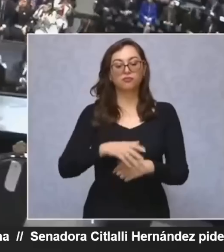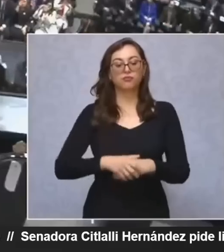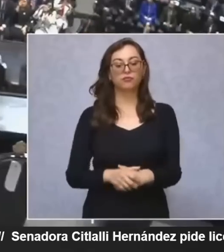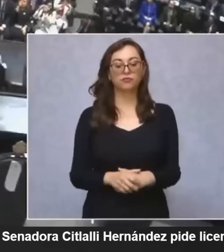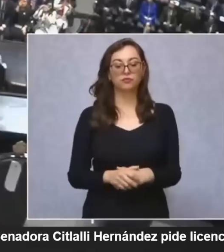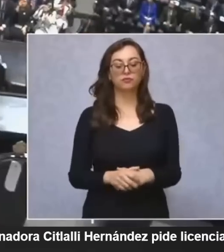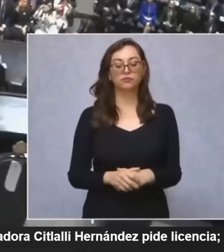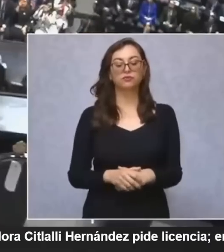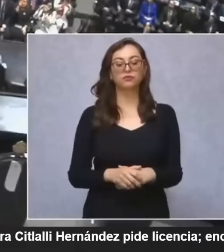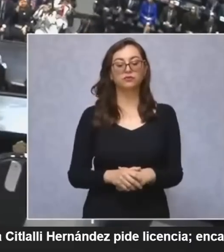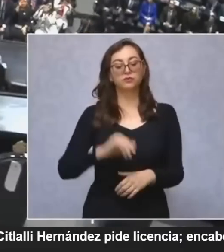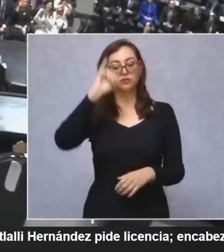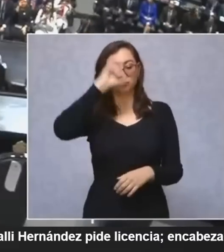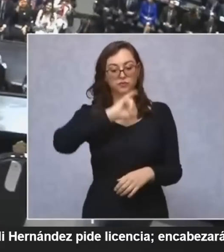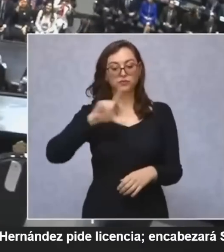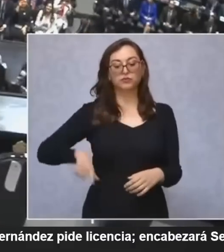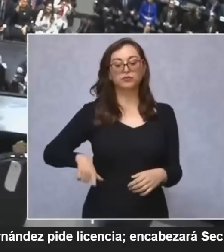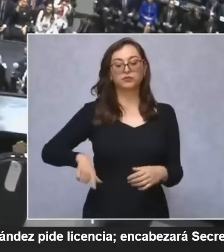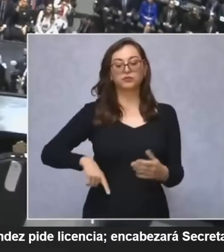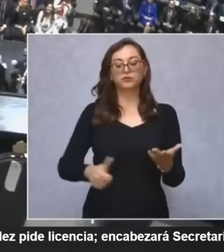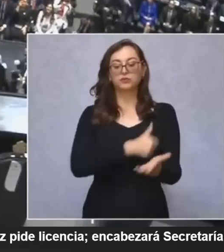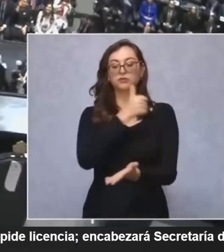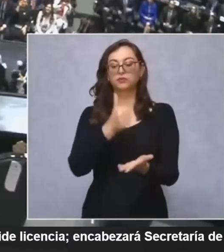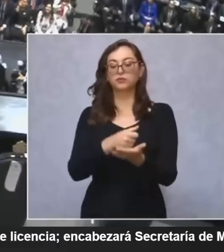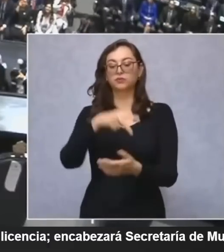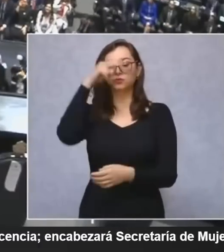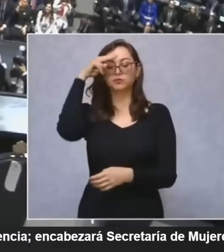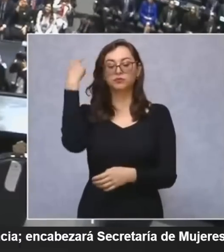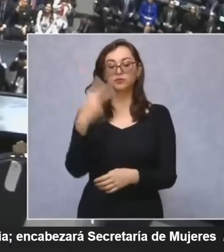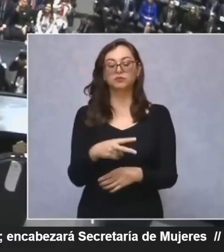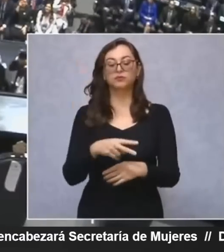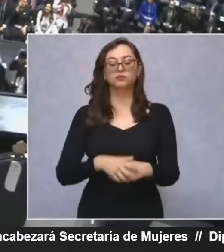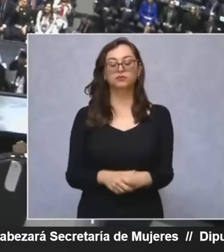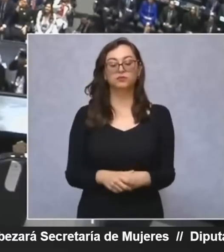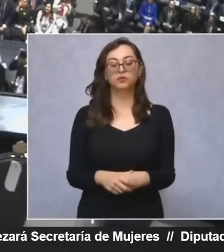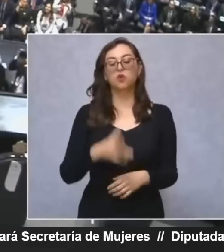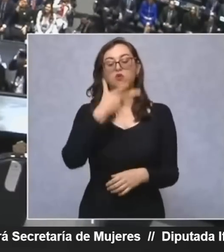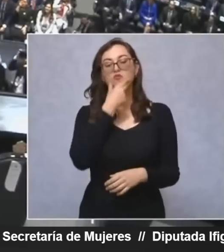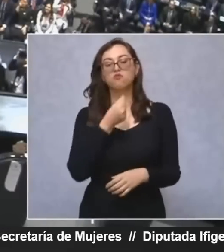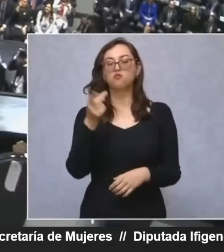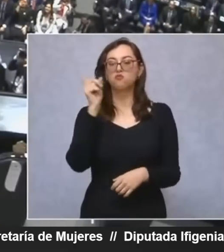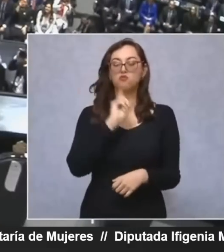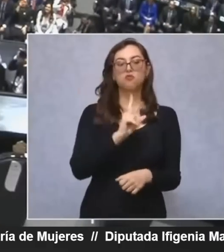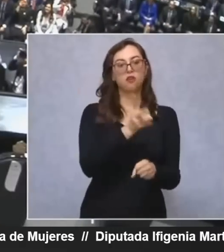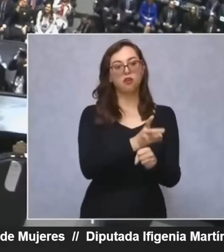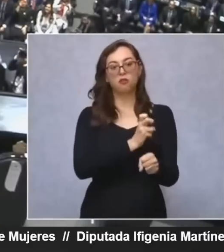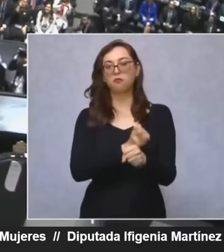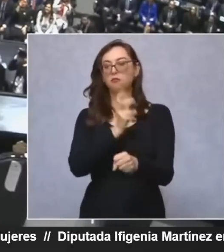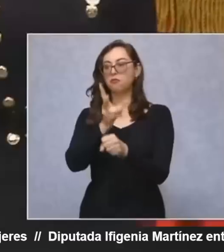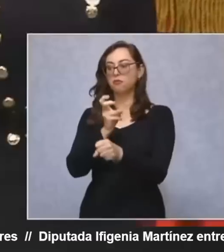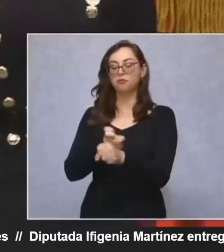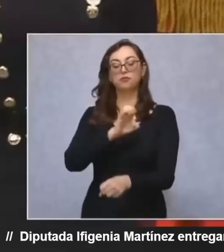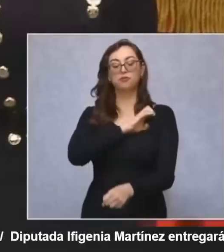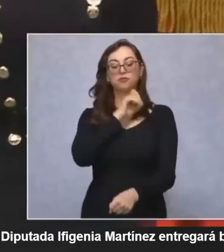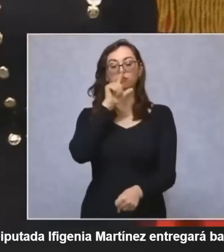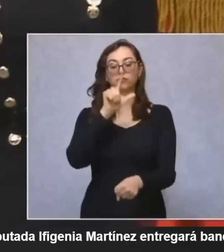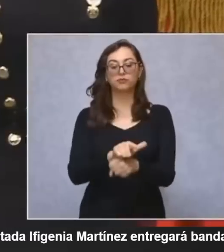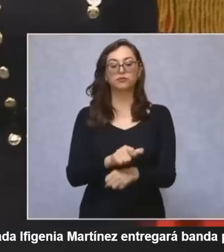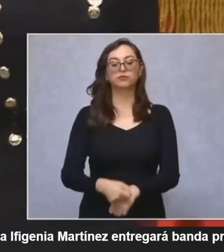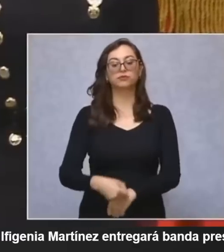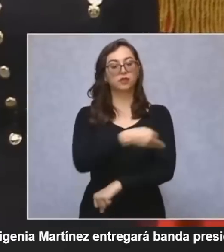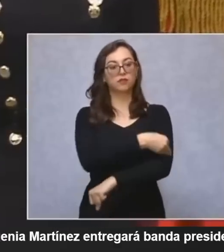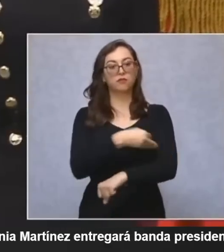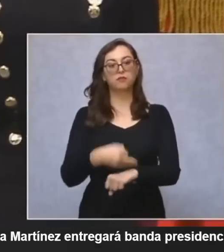jefe de gobierno, invitadas e invitados especiales, familia, pueblo